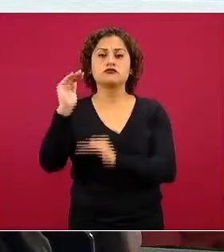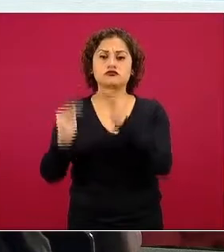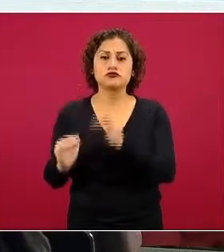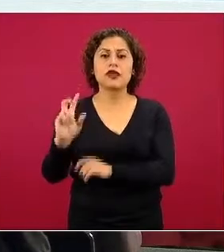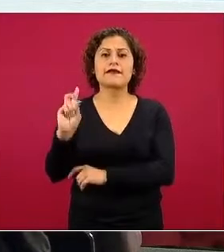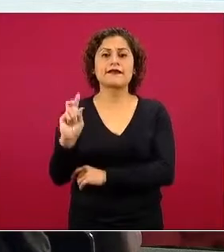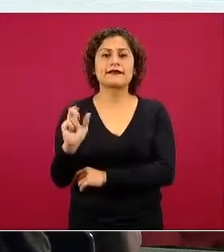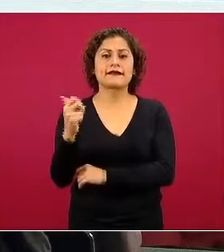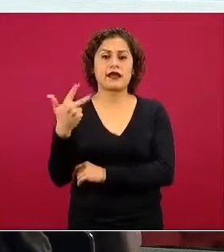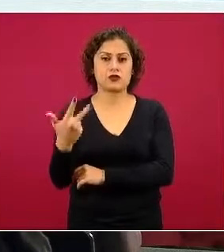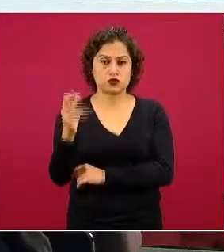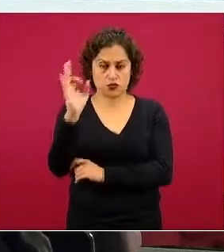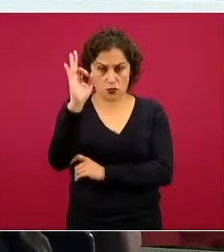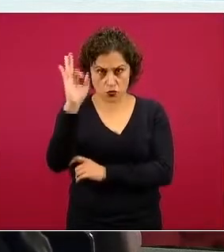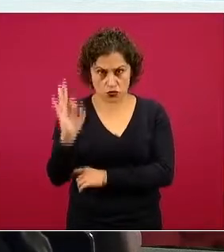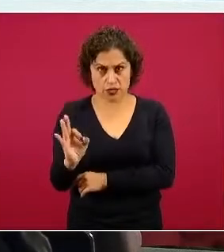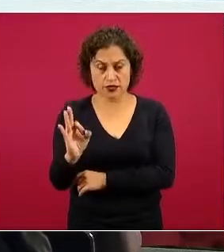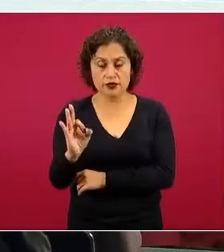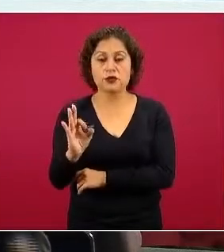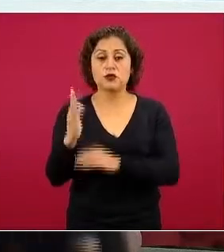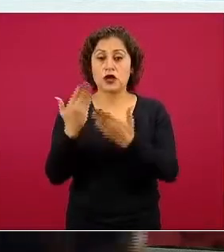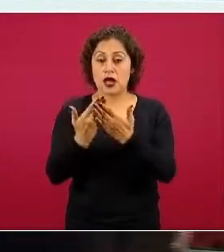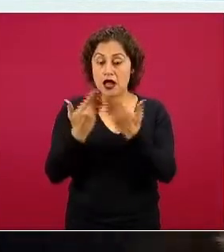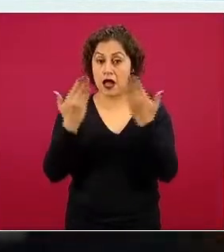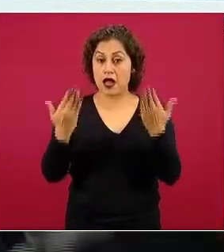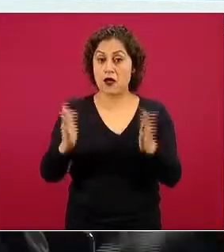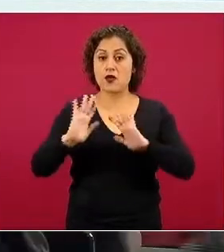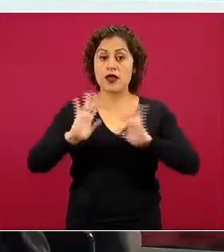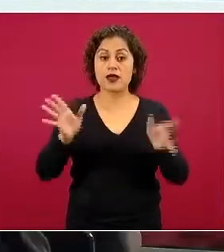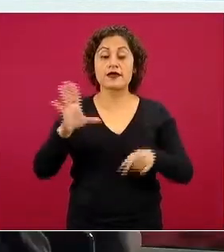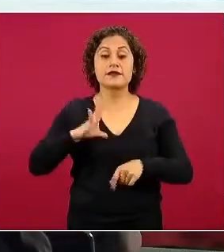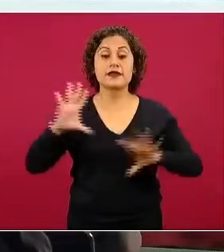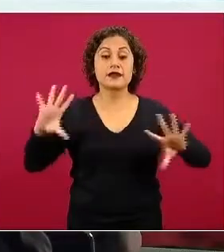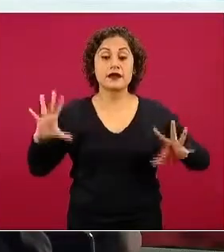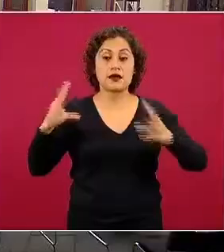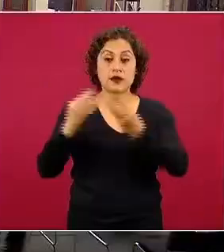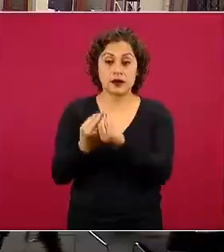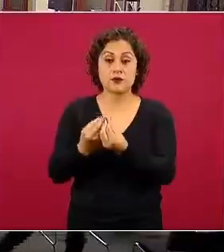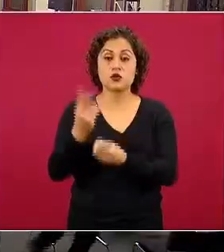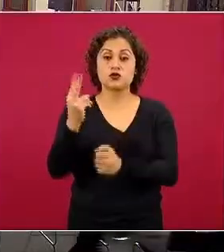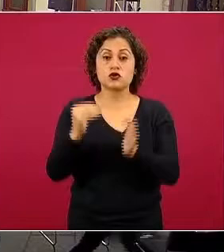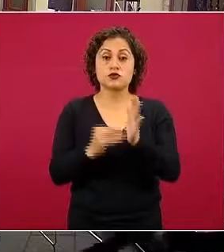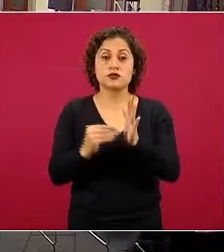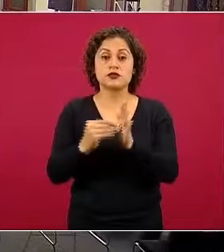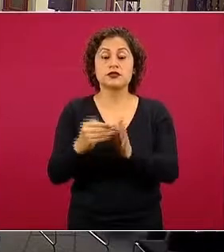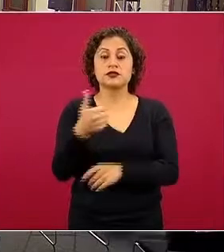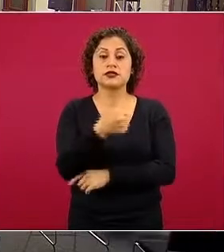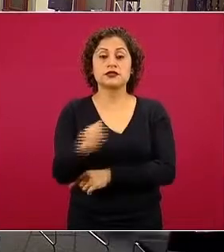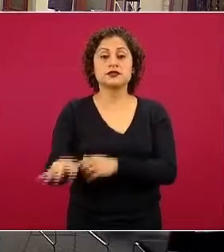38% de positividad. Tenemos al momento un total de